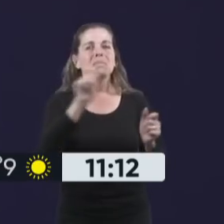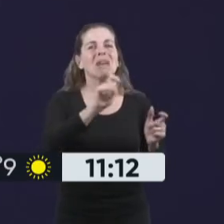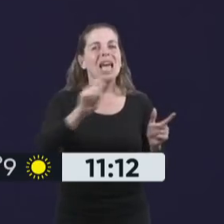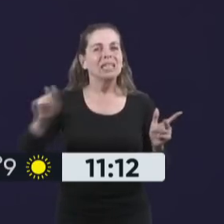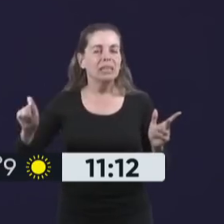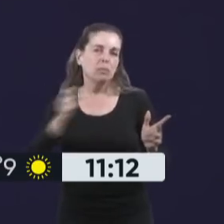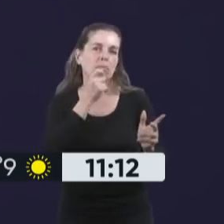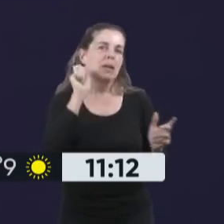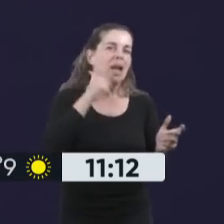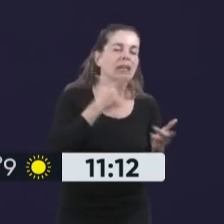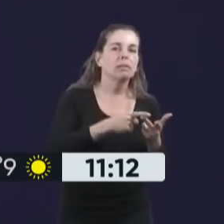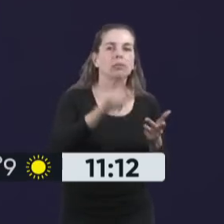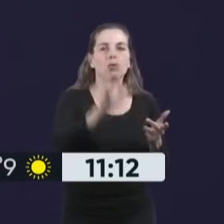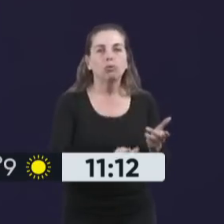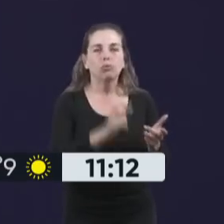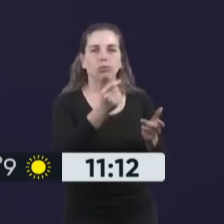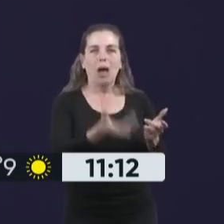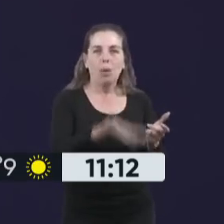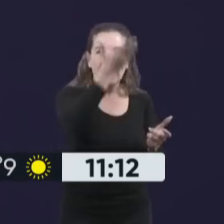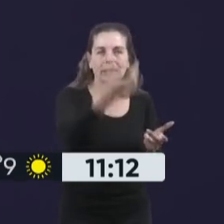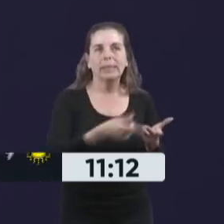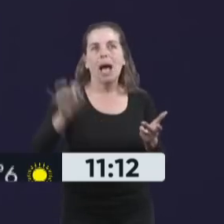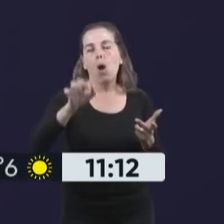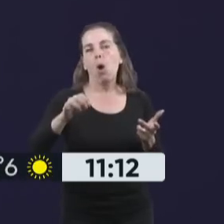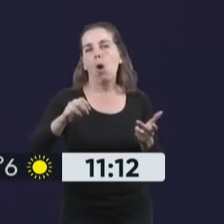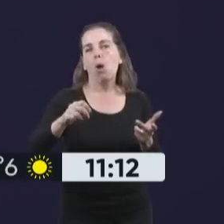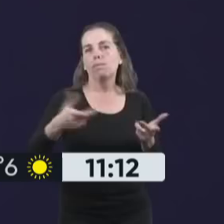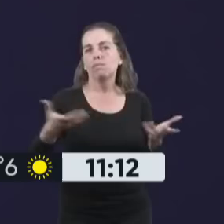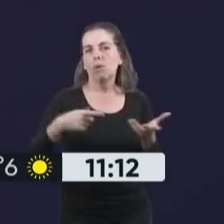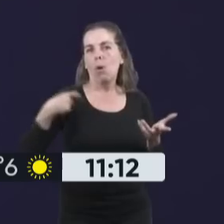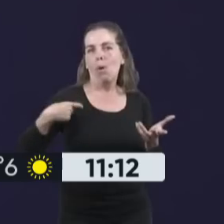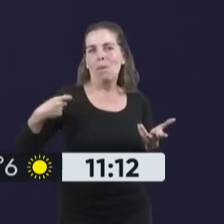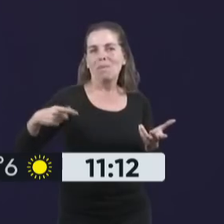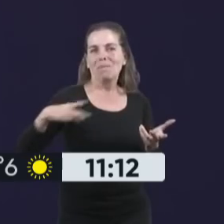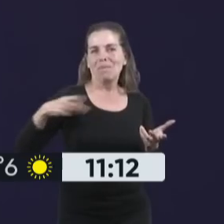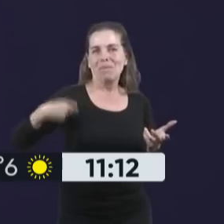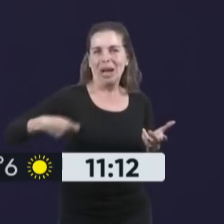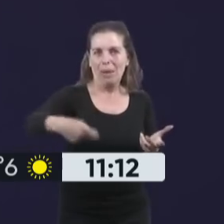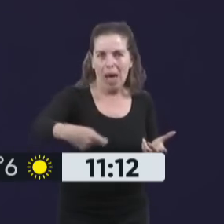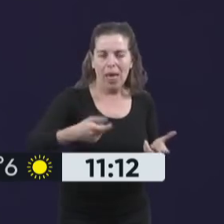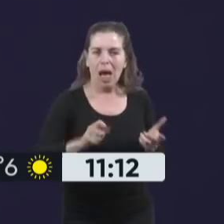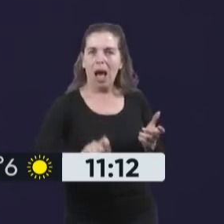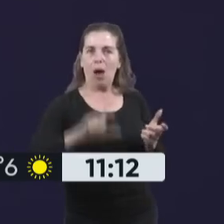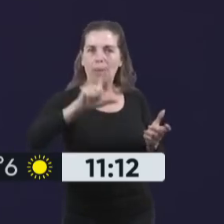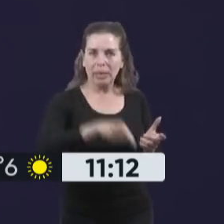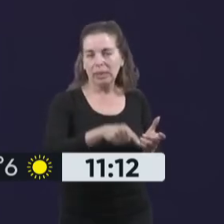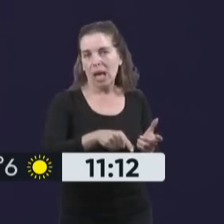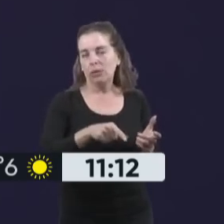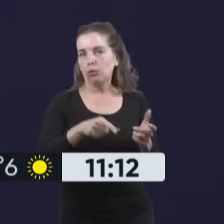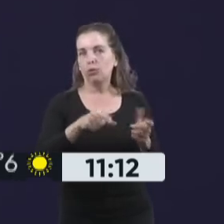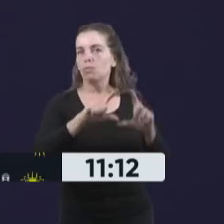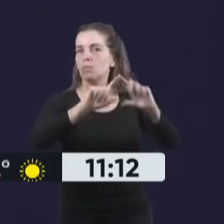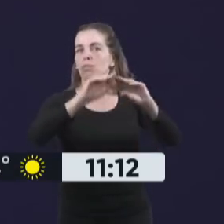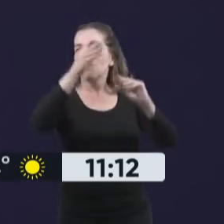alguna tarifa de determinado servicio o prepaga o alguna otra cuestión si va a impactar. Y bueno, por supuesto, es un índice general donde